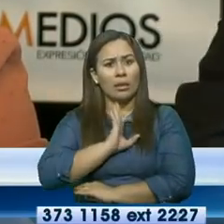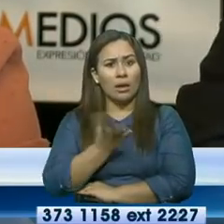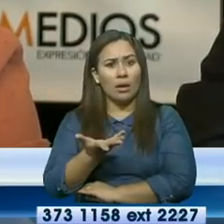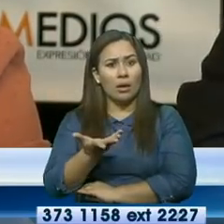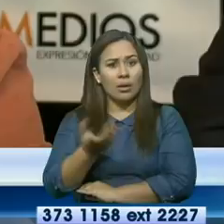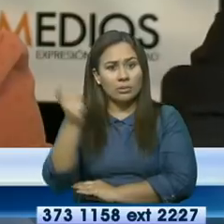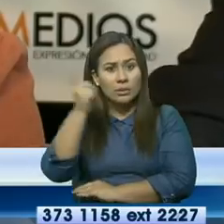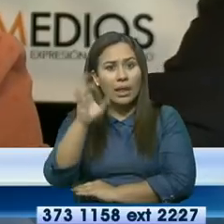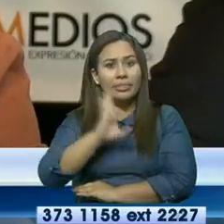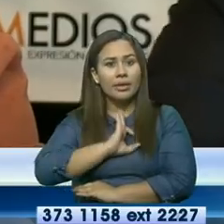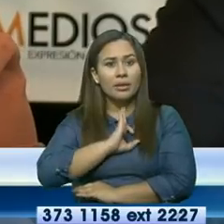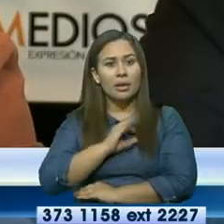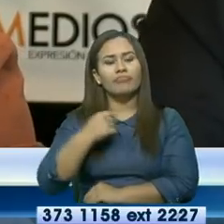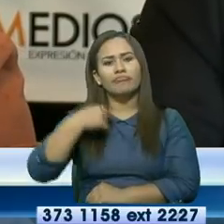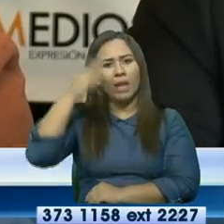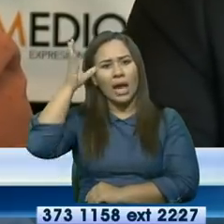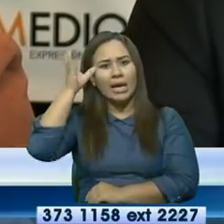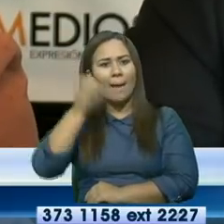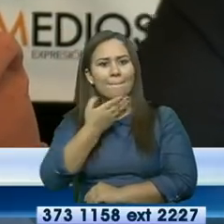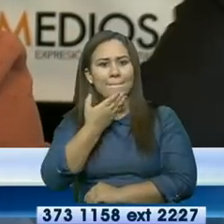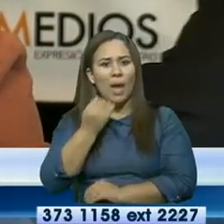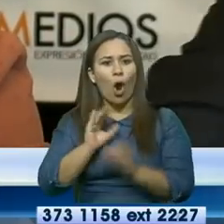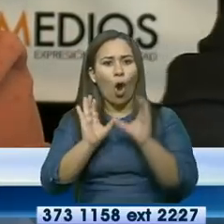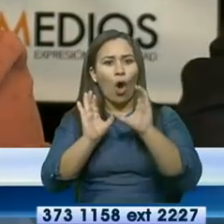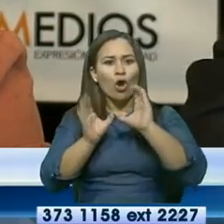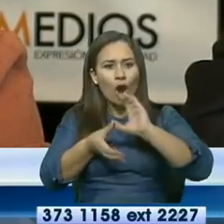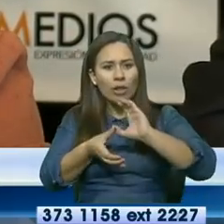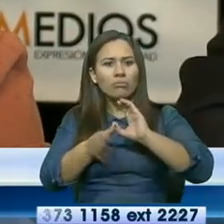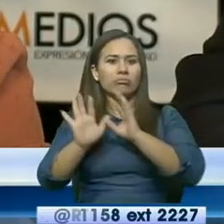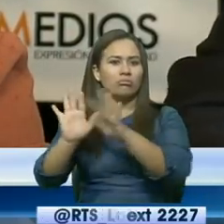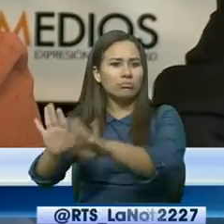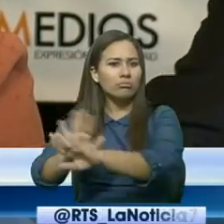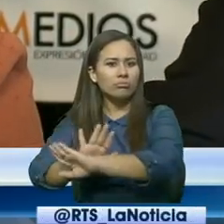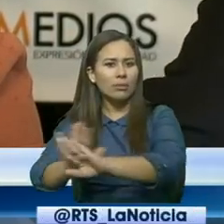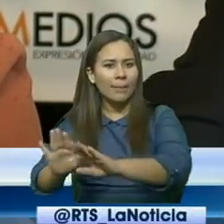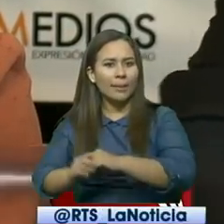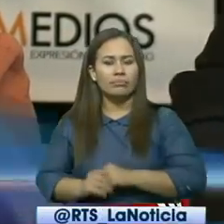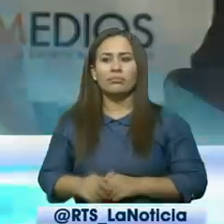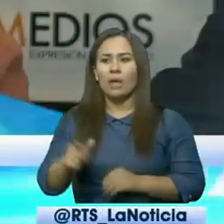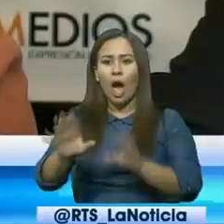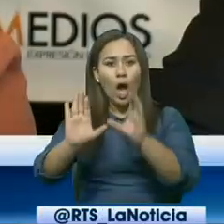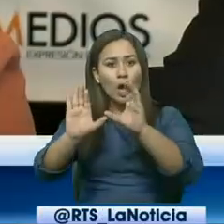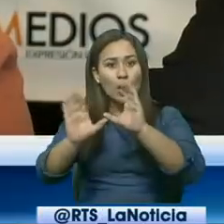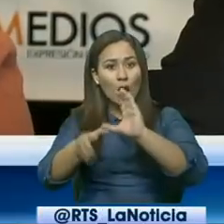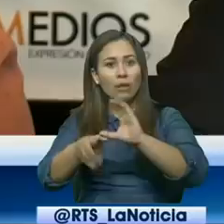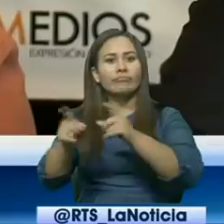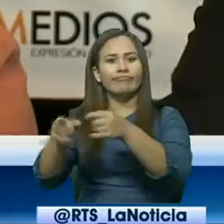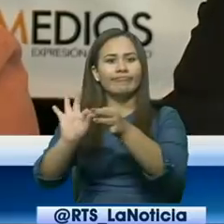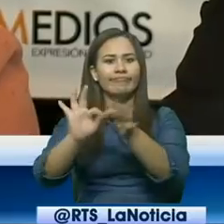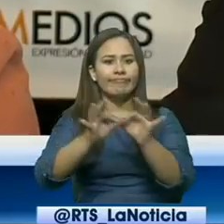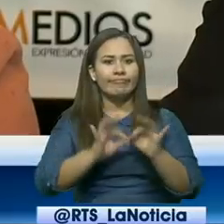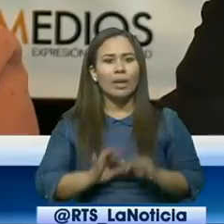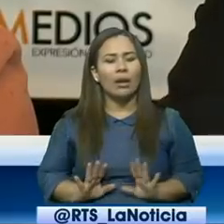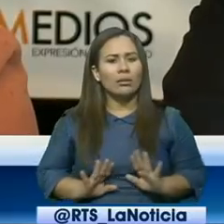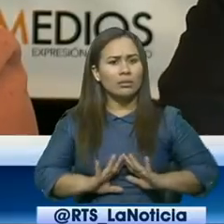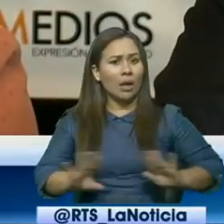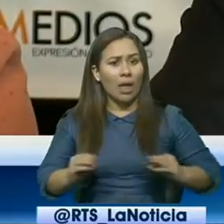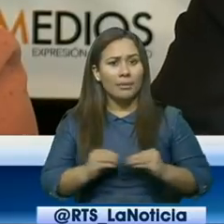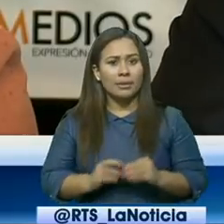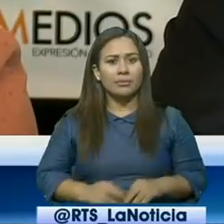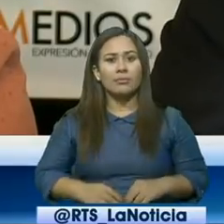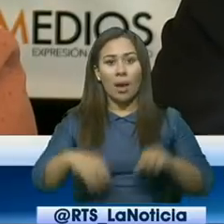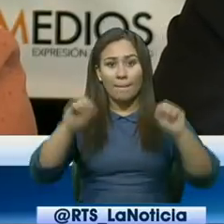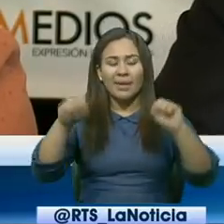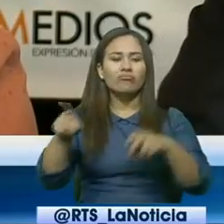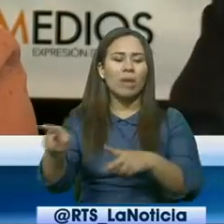que el currículum podría ser ese organismo es reformando ciertas composición del consejo